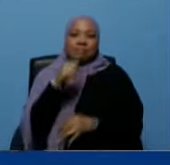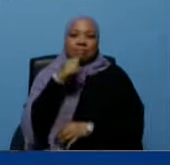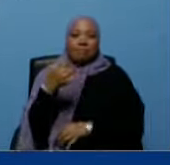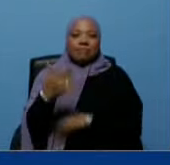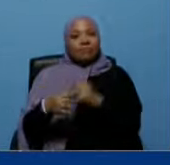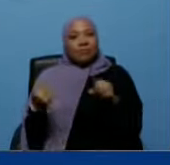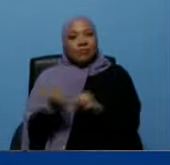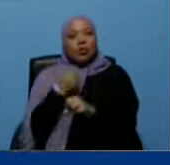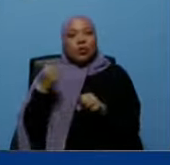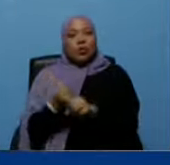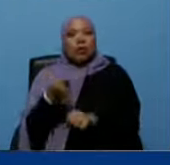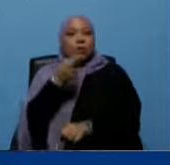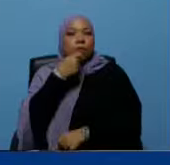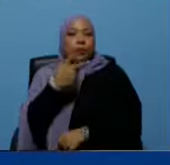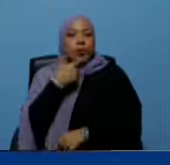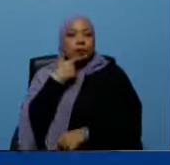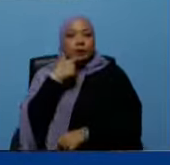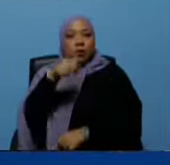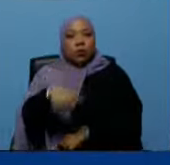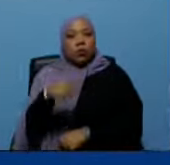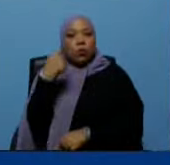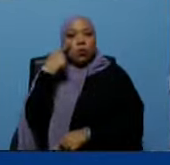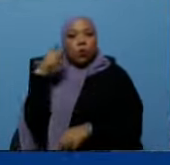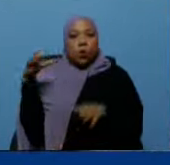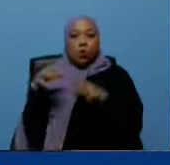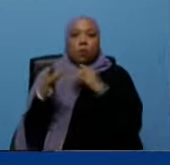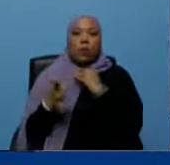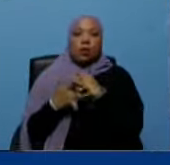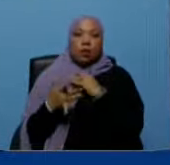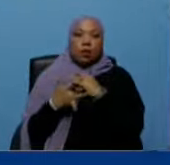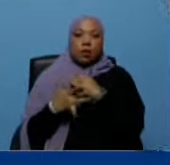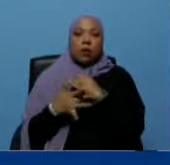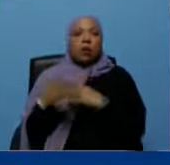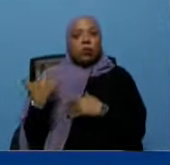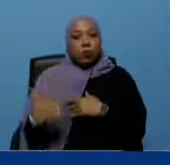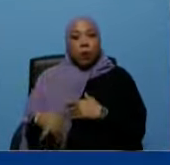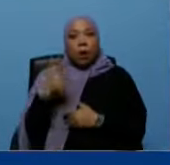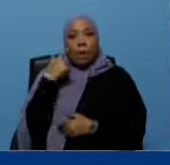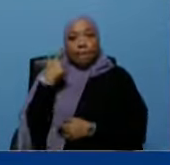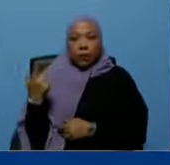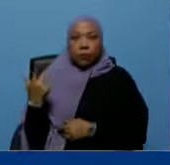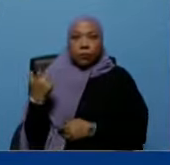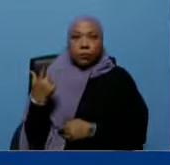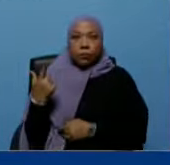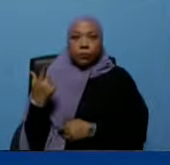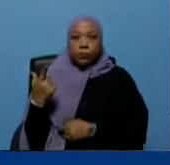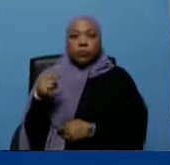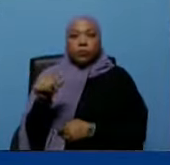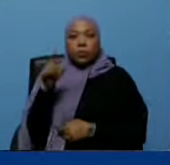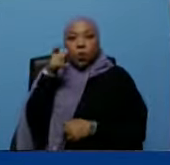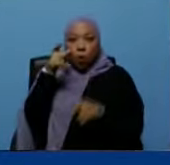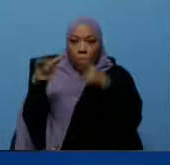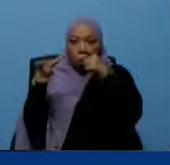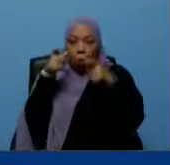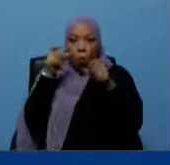un trabajo extraordinario. Aquí vemos equipos de alta tecnología, comandante presidente. Acá